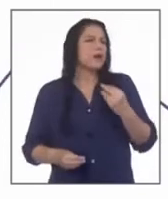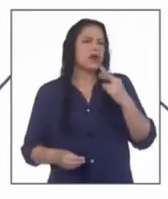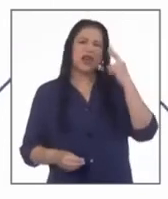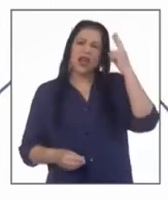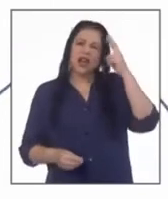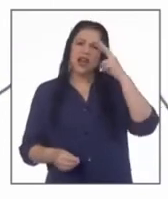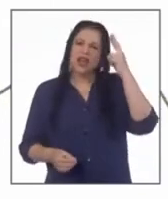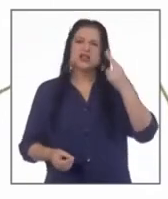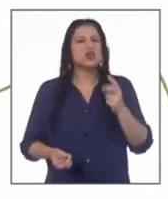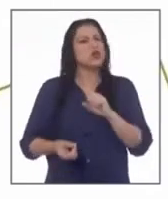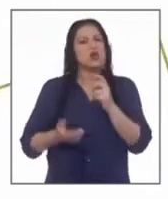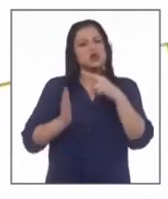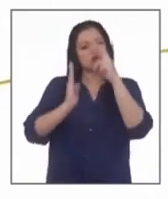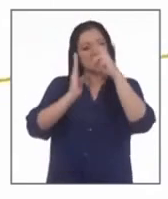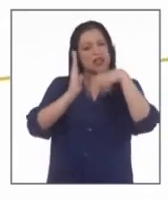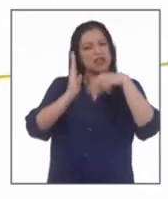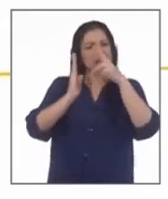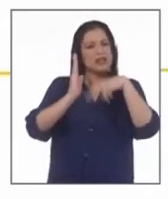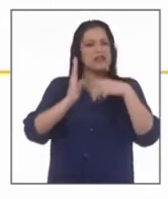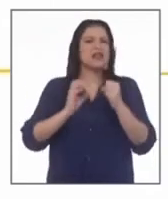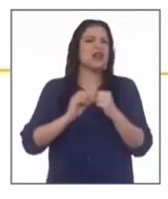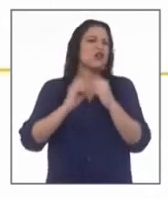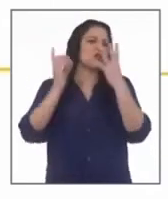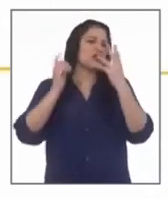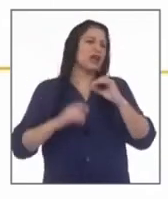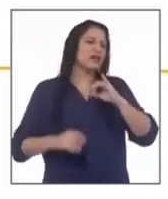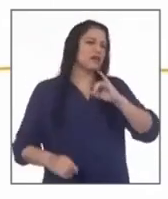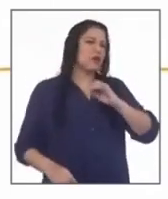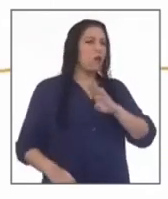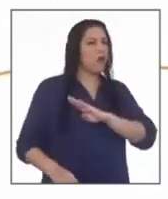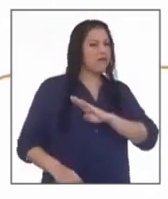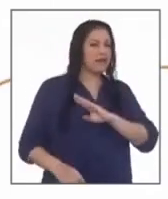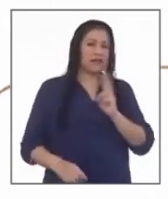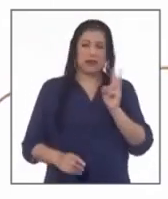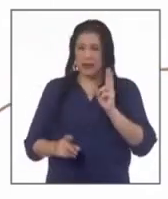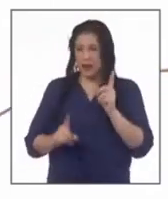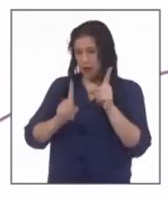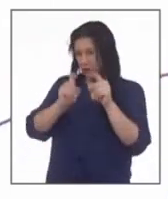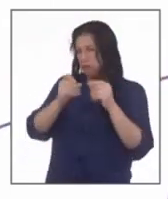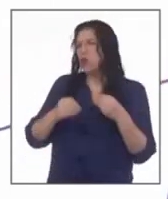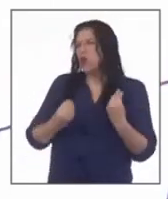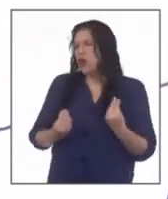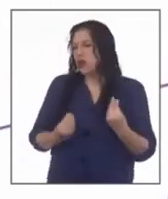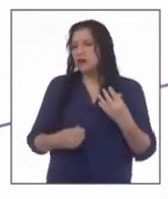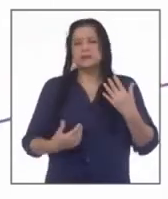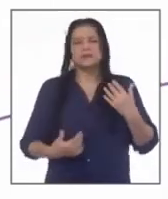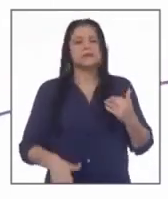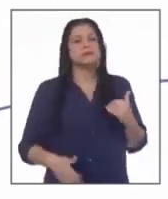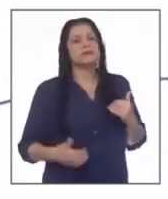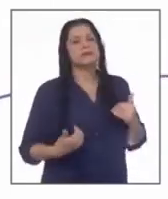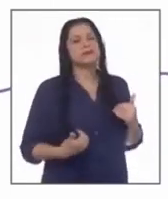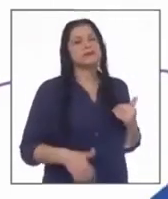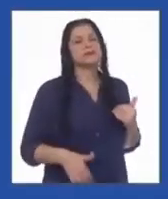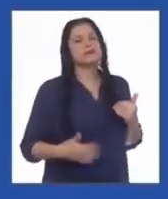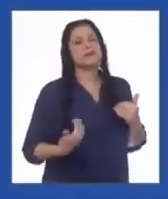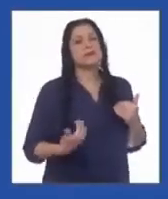no se registran datos completos los días jueves y viernes?